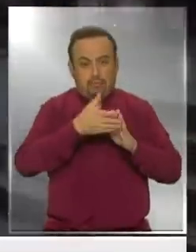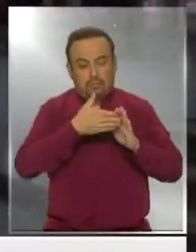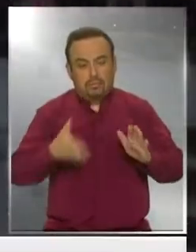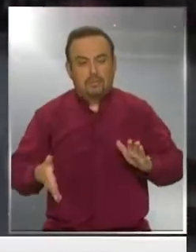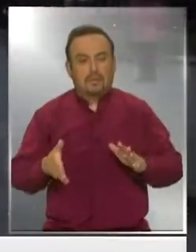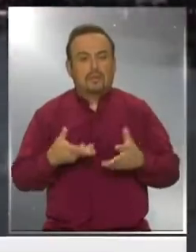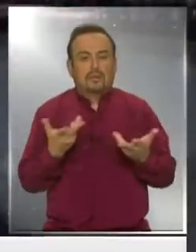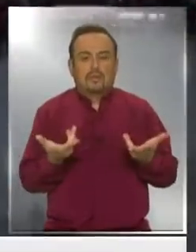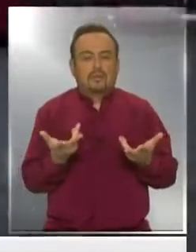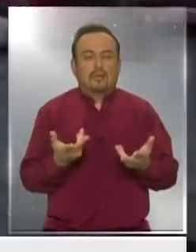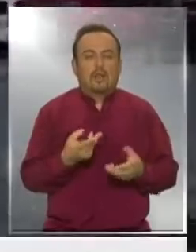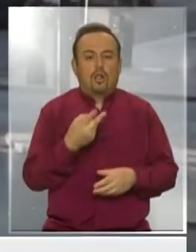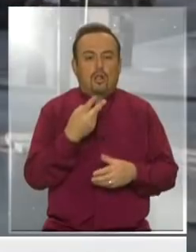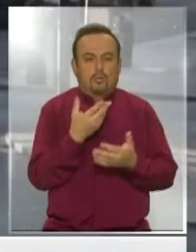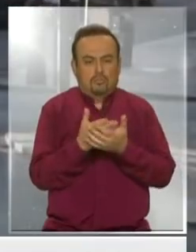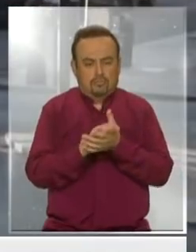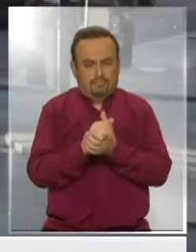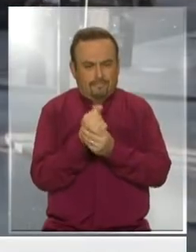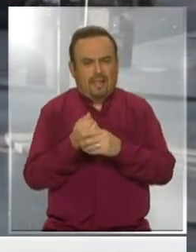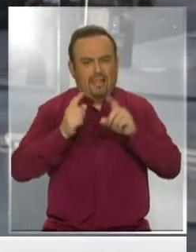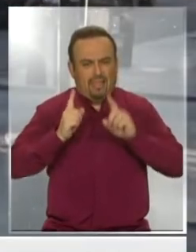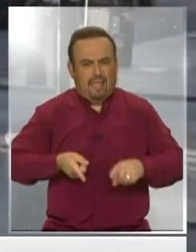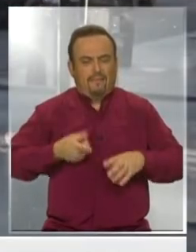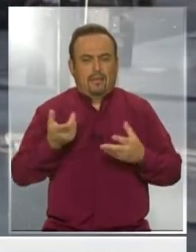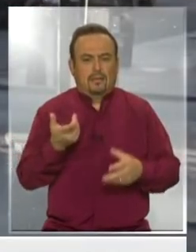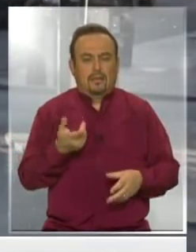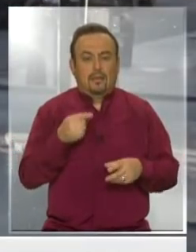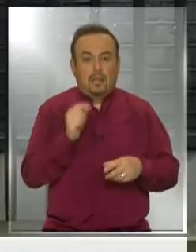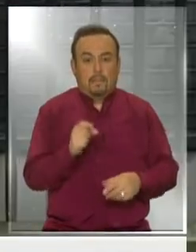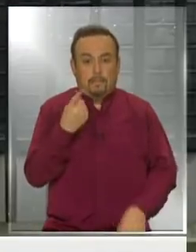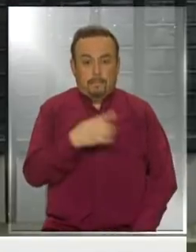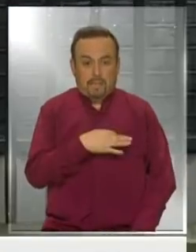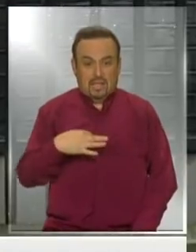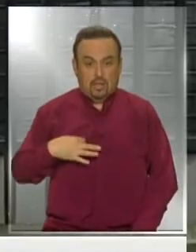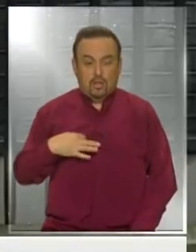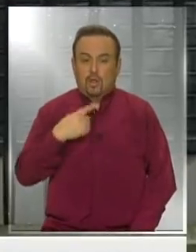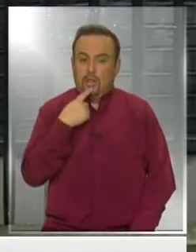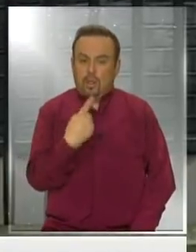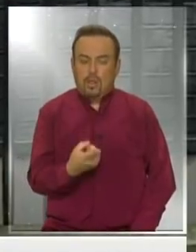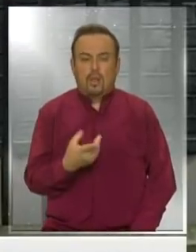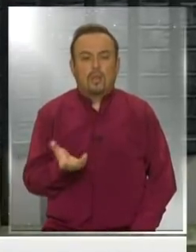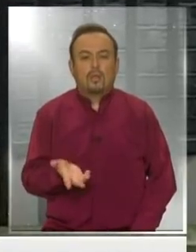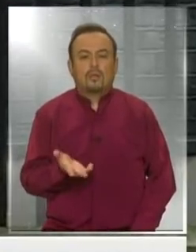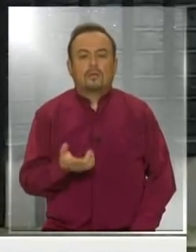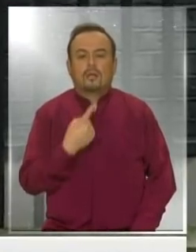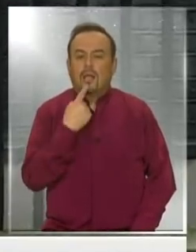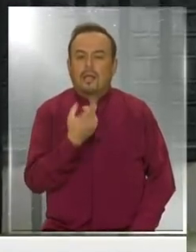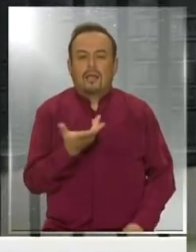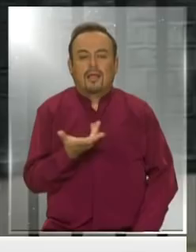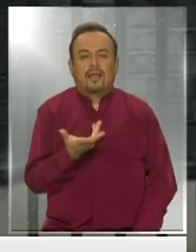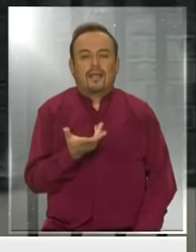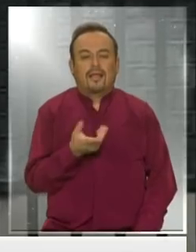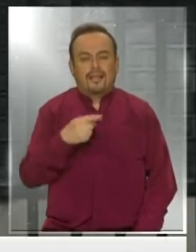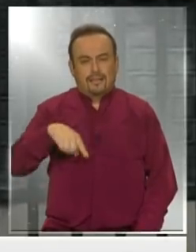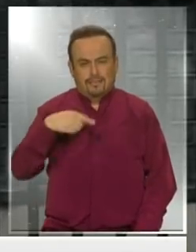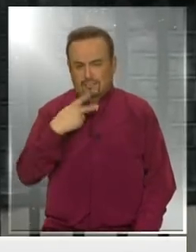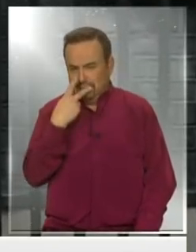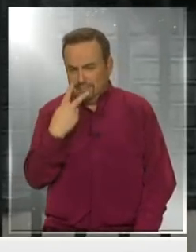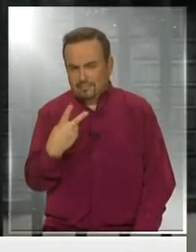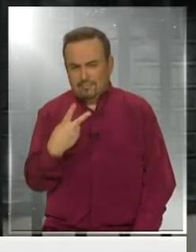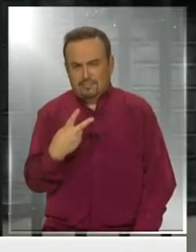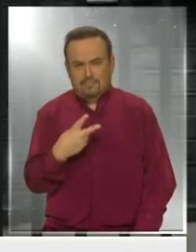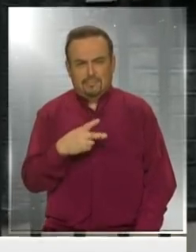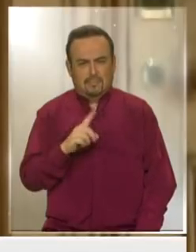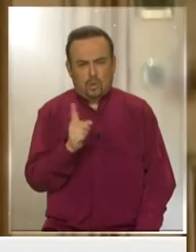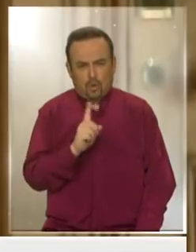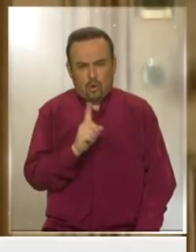en cantar dos veces el cumpleaños feliz. Y el primer ministro Boris Johnson recurría a comportamientos que los científicos